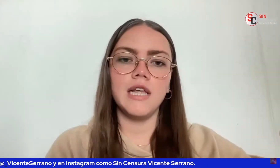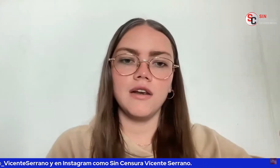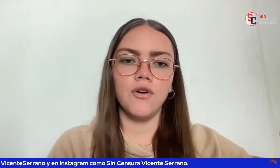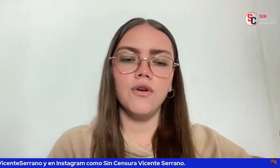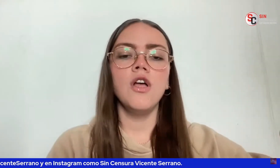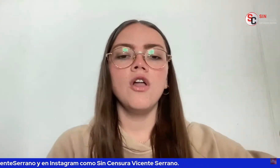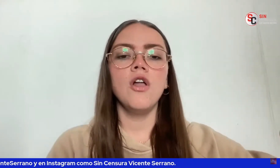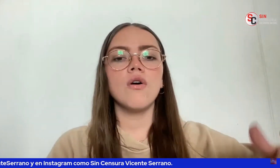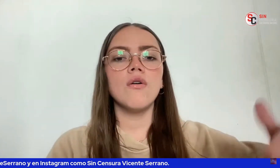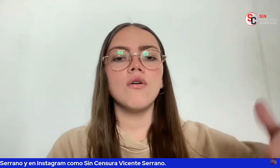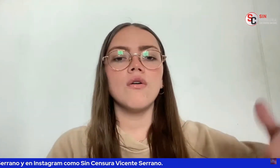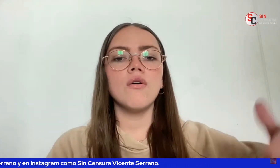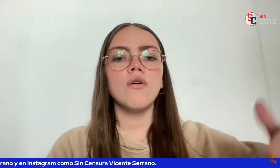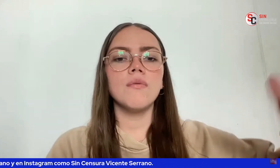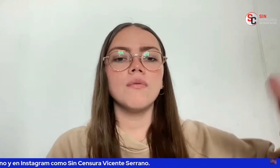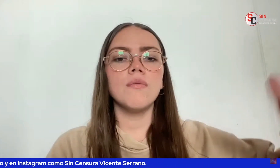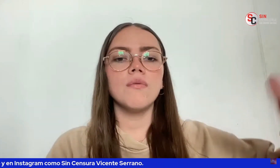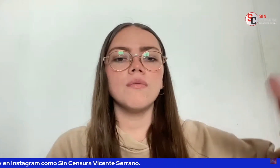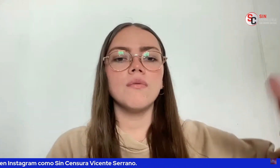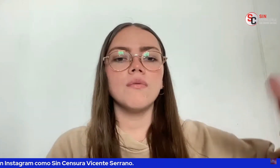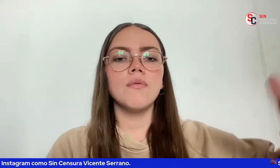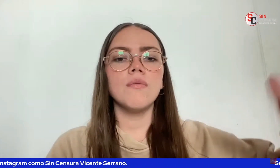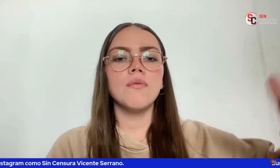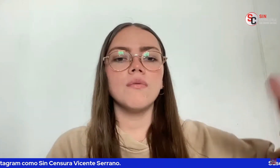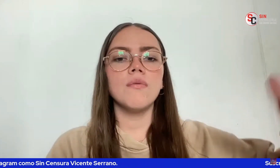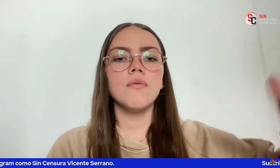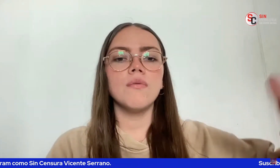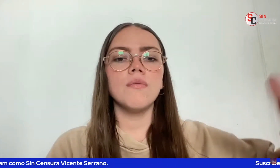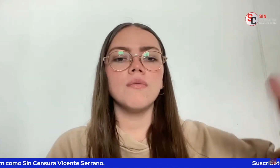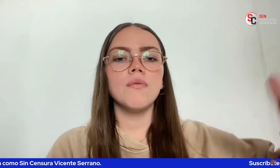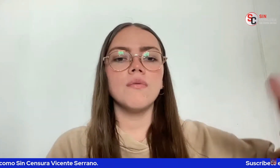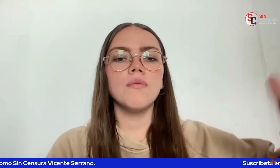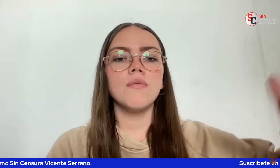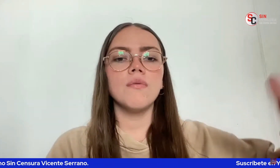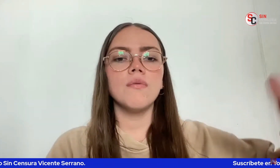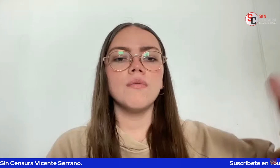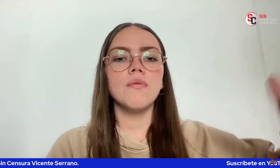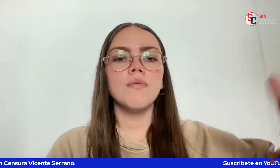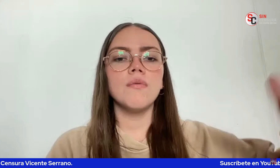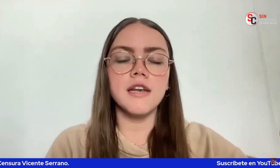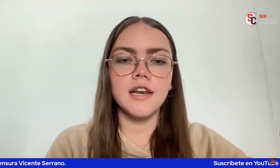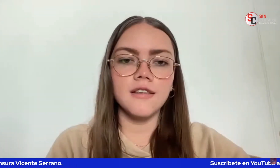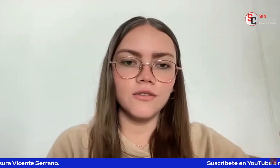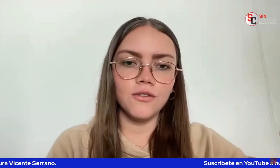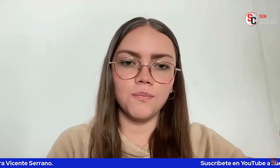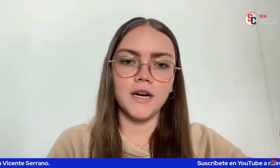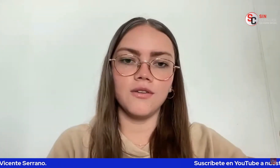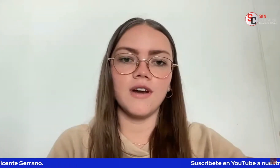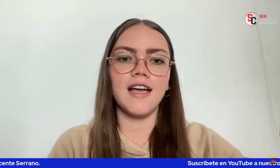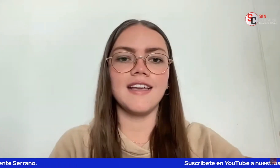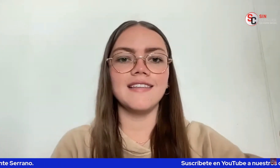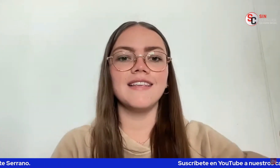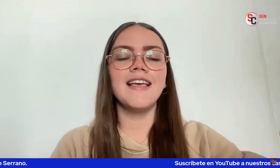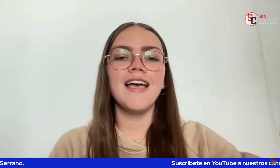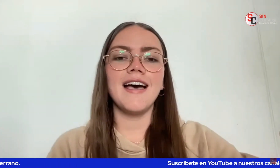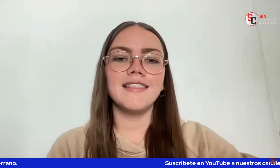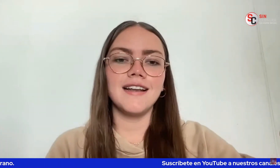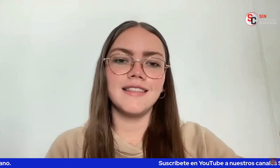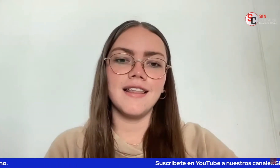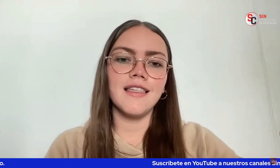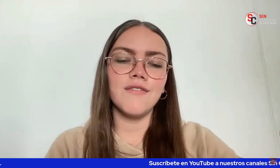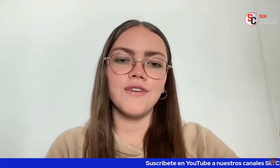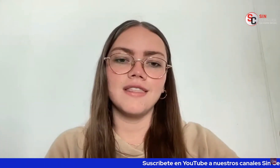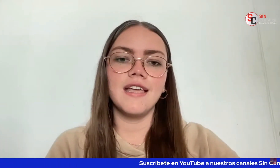sociedad civil, ¿no? Luego vino que si Claudio X, luego vino que si Goldenberg, y ahora vienen estos personajes